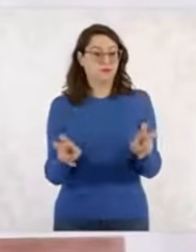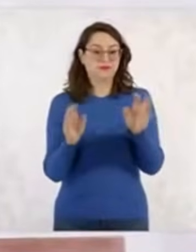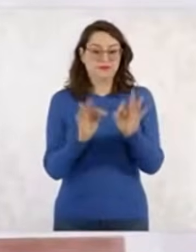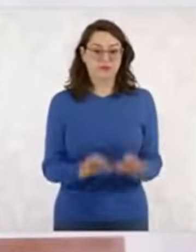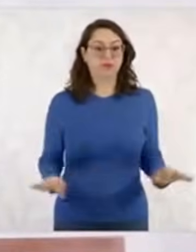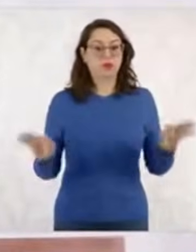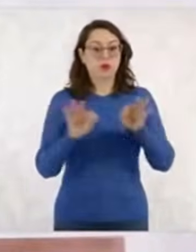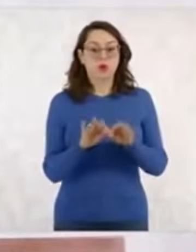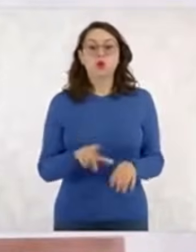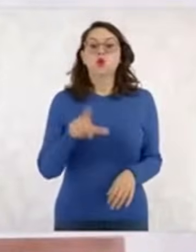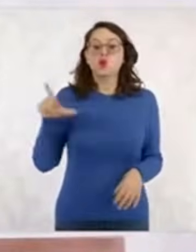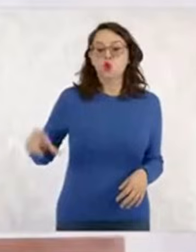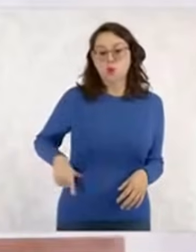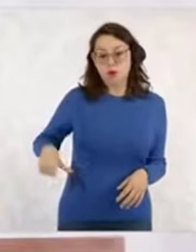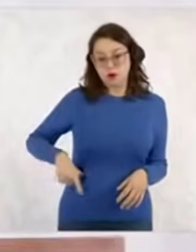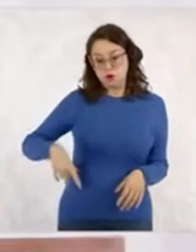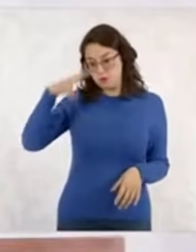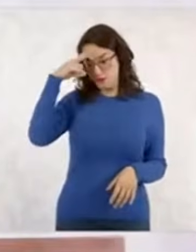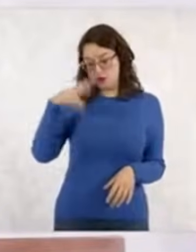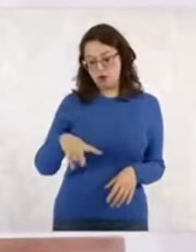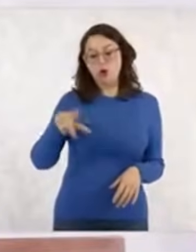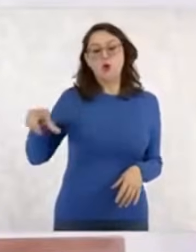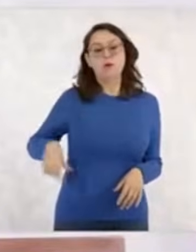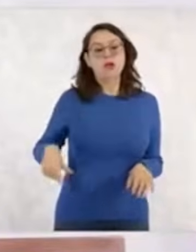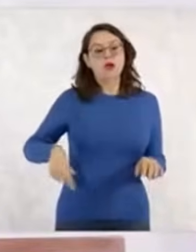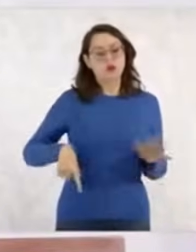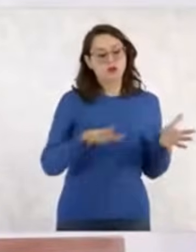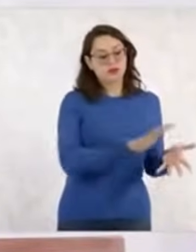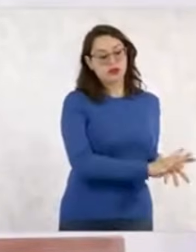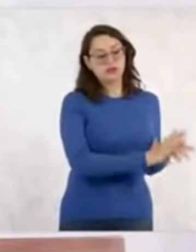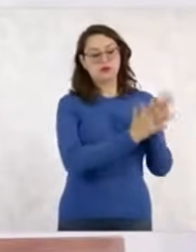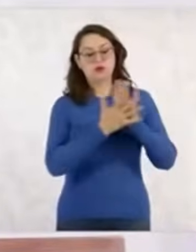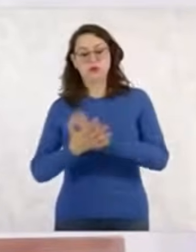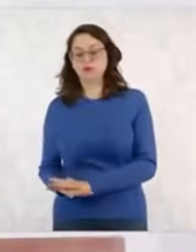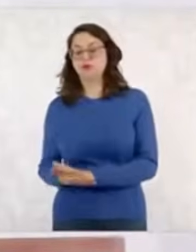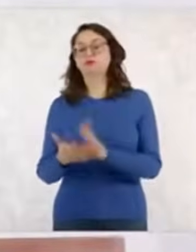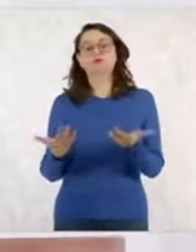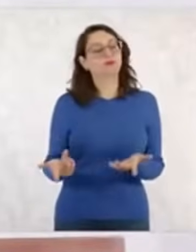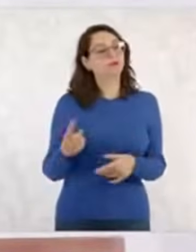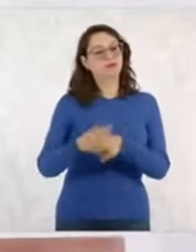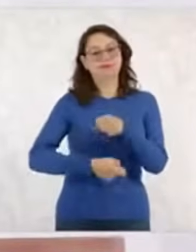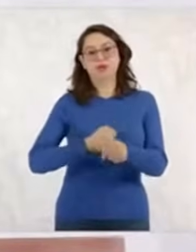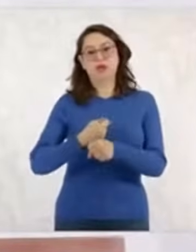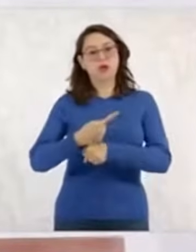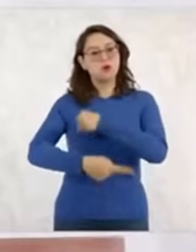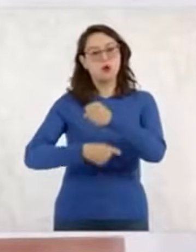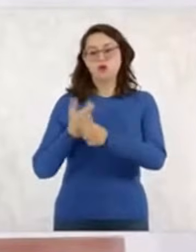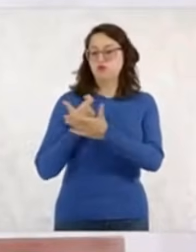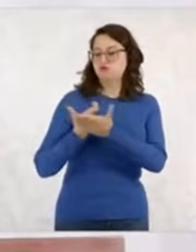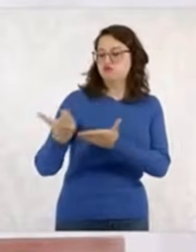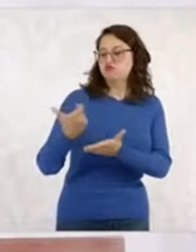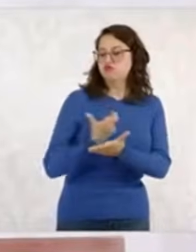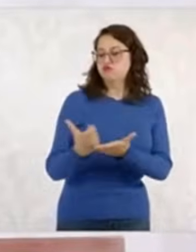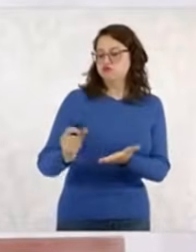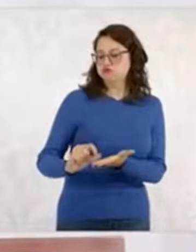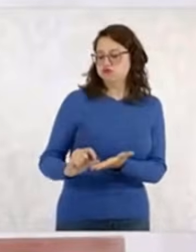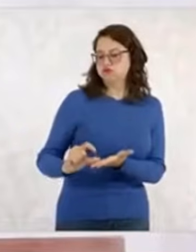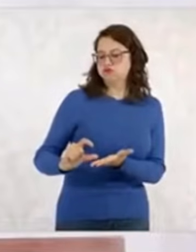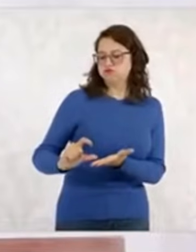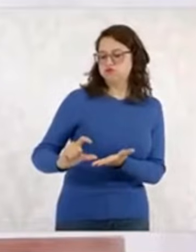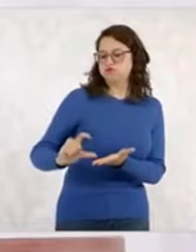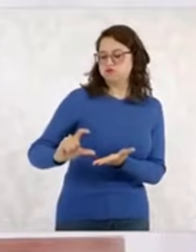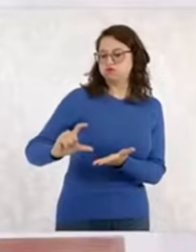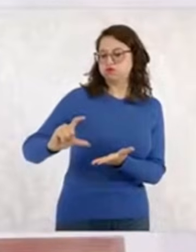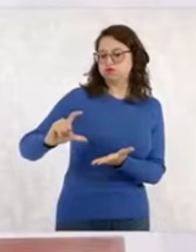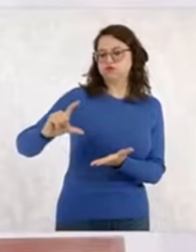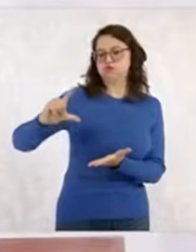el Gobierno de la Transformación, que es el incremento del salario mínimo para el próximo año. Como ustedes saben, el incremento sostenido del salario